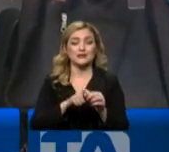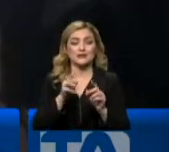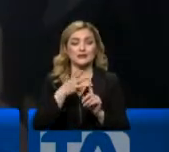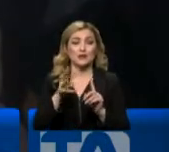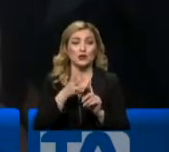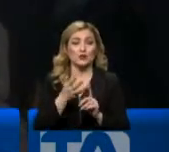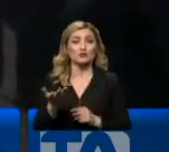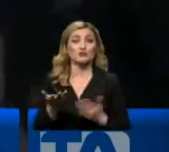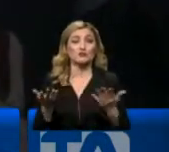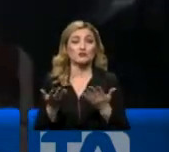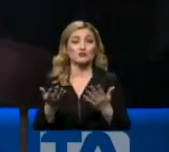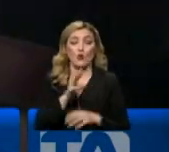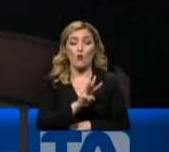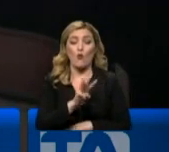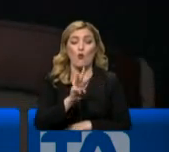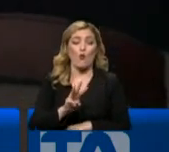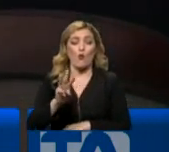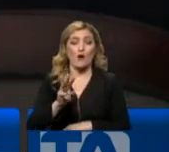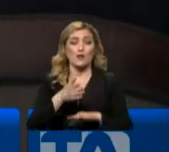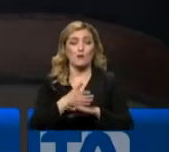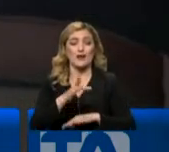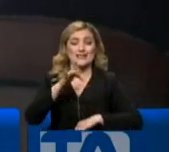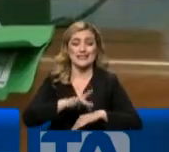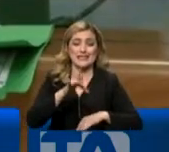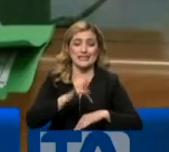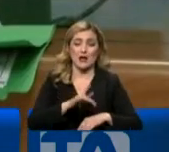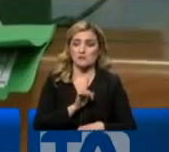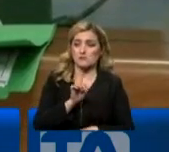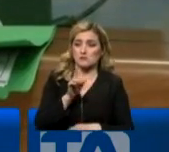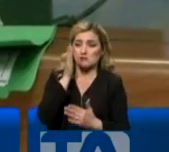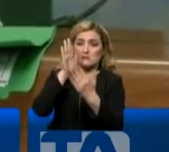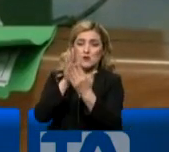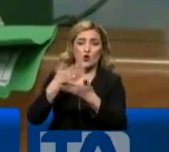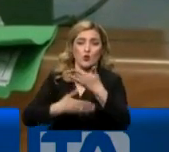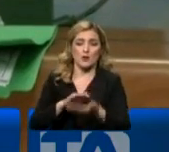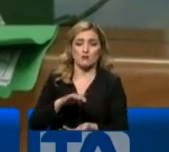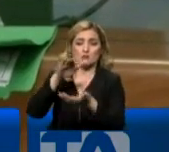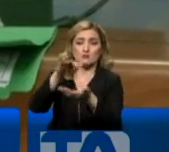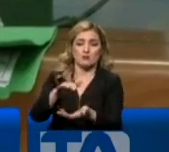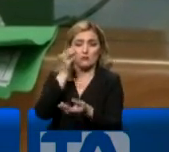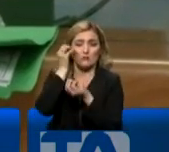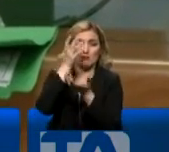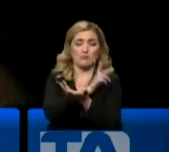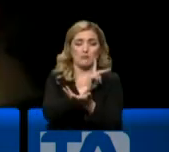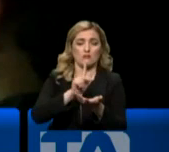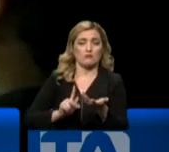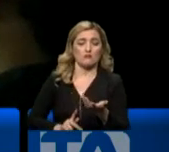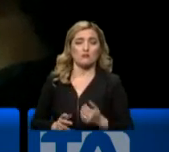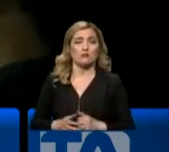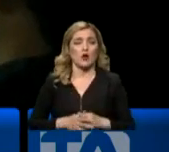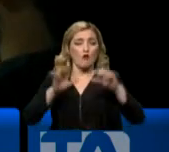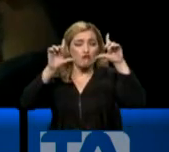línea a través de la página web. Luego obtienen una cita para entregar todos los documentos, la información personal